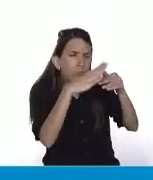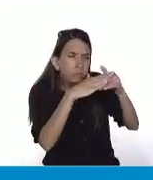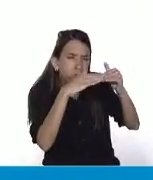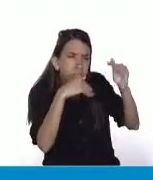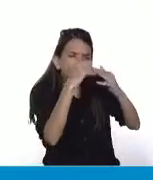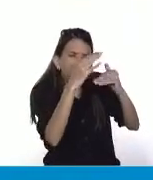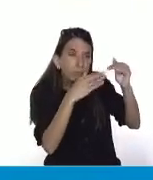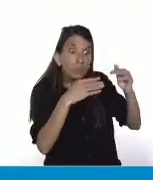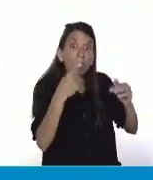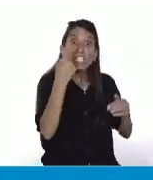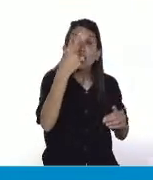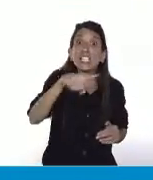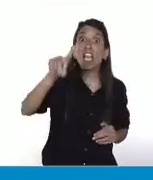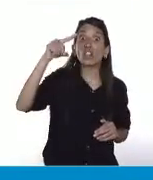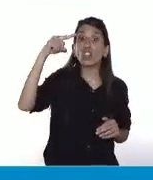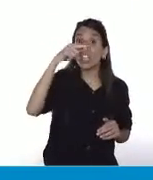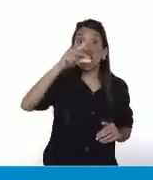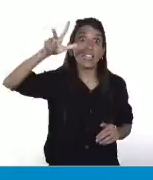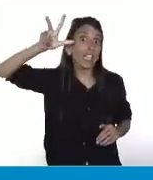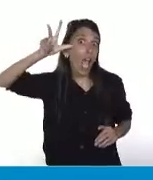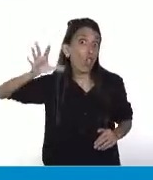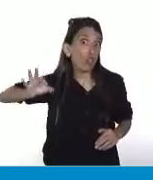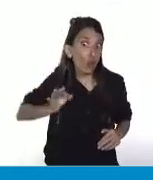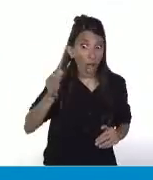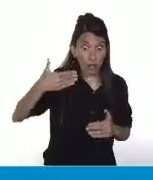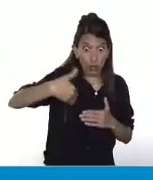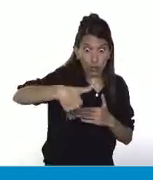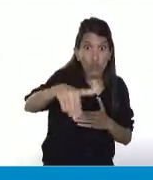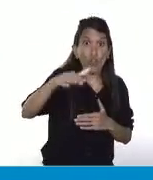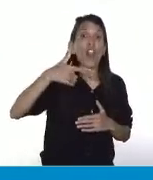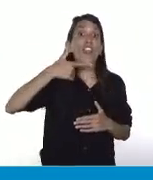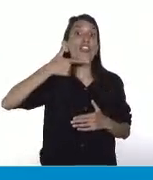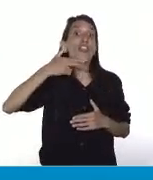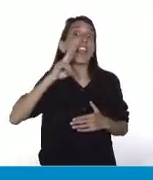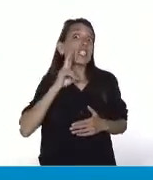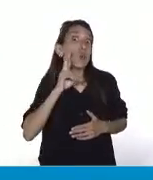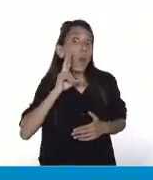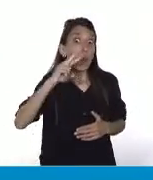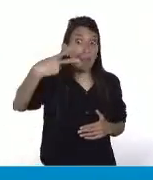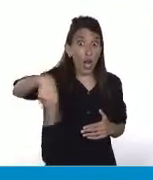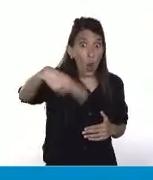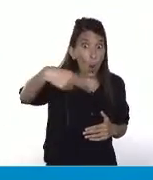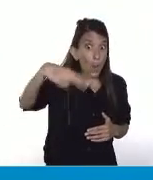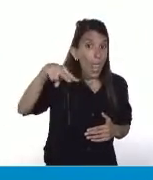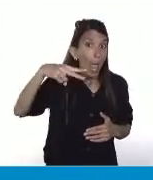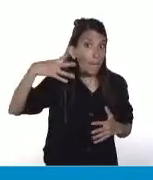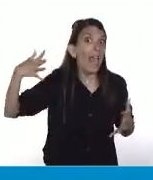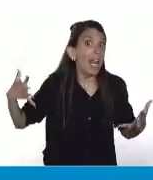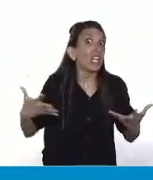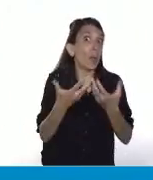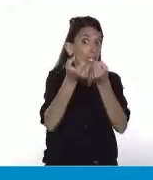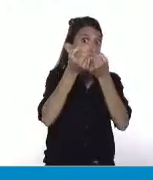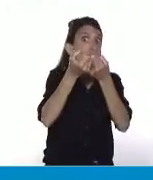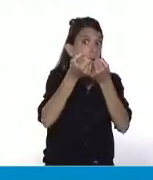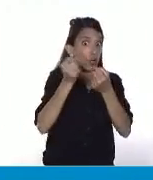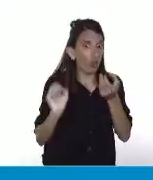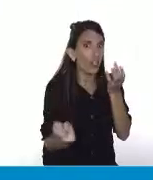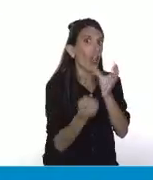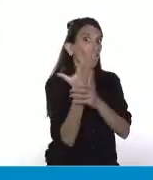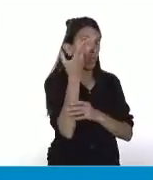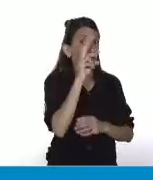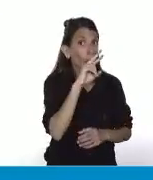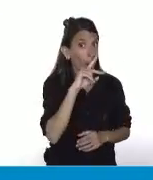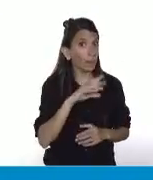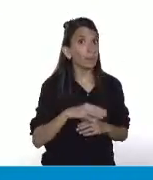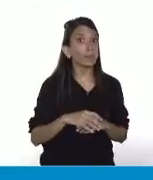cumplir 138 años, el 19 de noviembre, la semana que viene. Y en ese rol